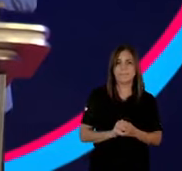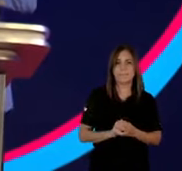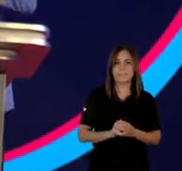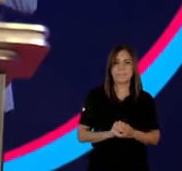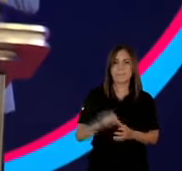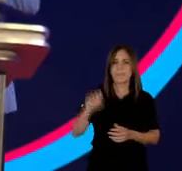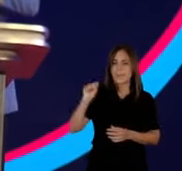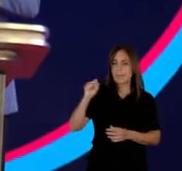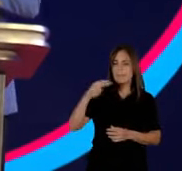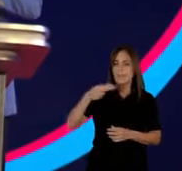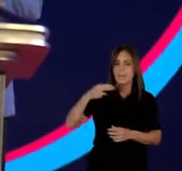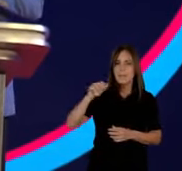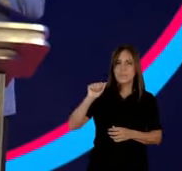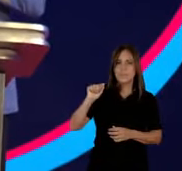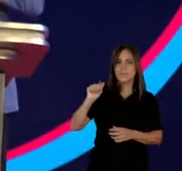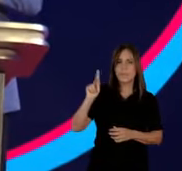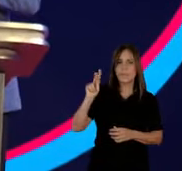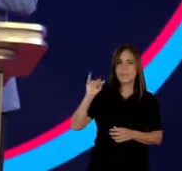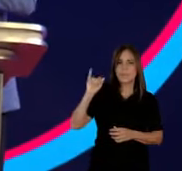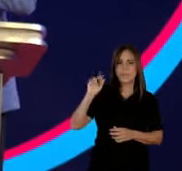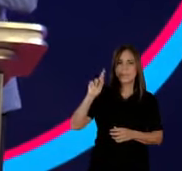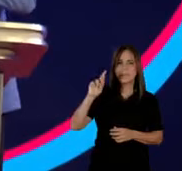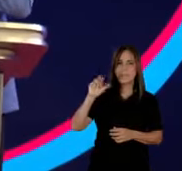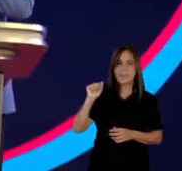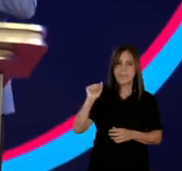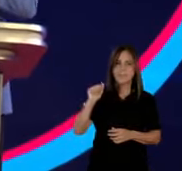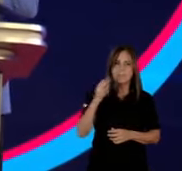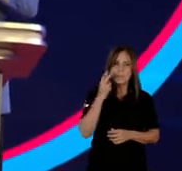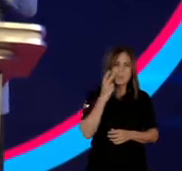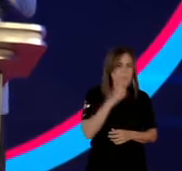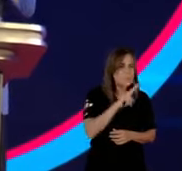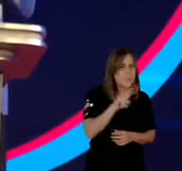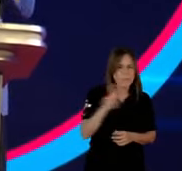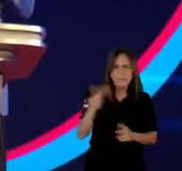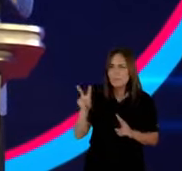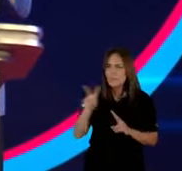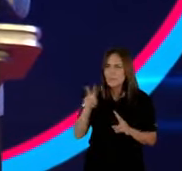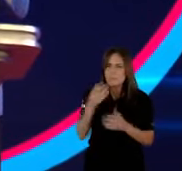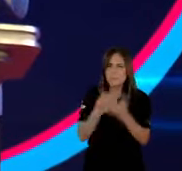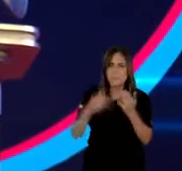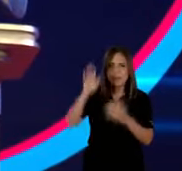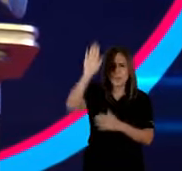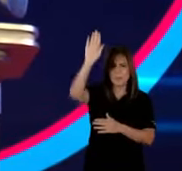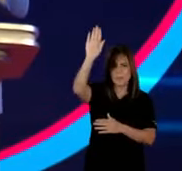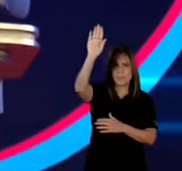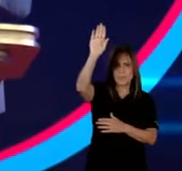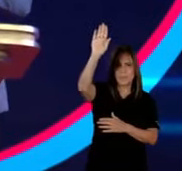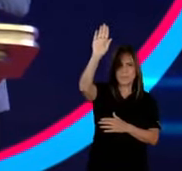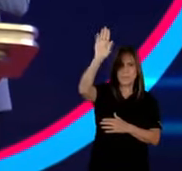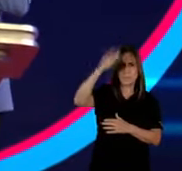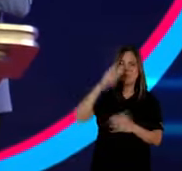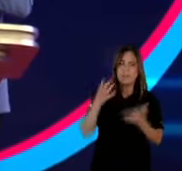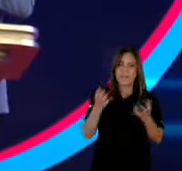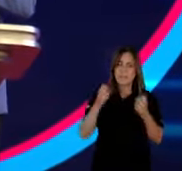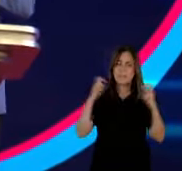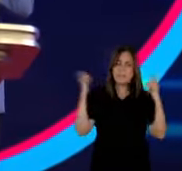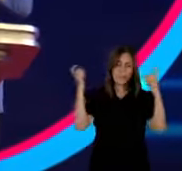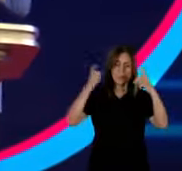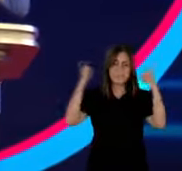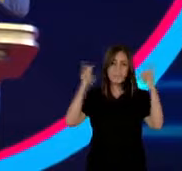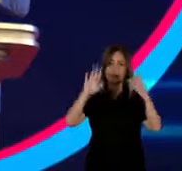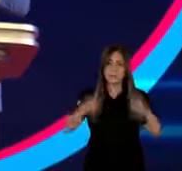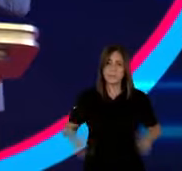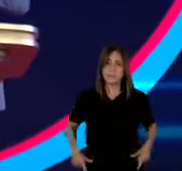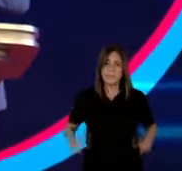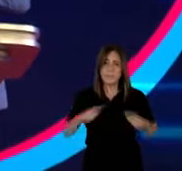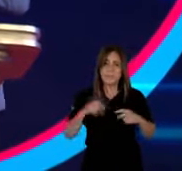Shakira Carrera, está por ahí Shakira, donde quiera que esté, por favor levanta tus manos por primera vez que viene y queremos celebrar tu vida. Si alguien me hace seña